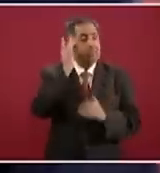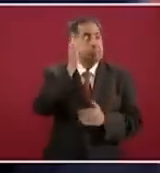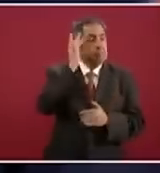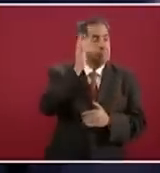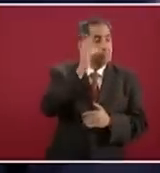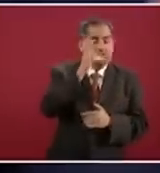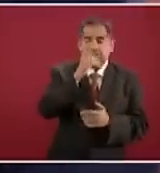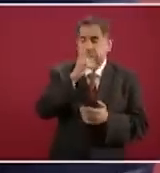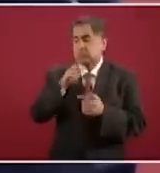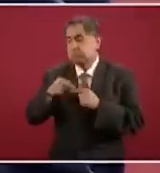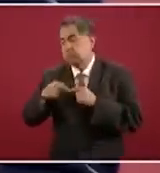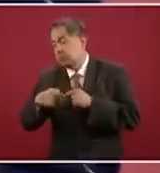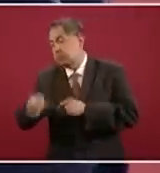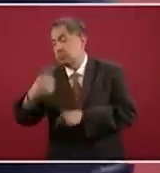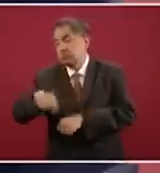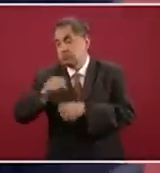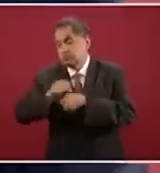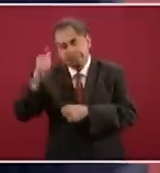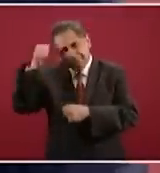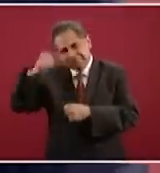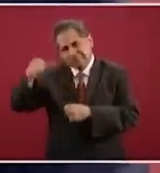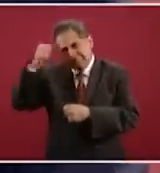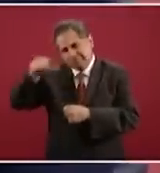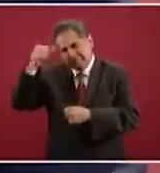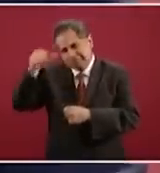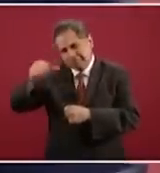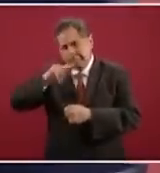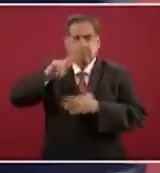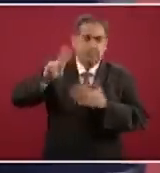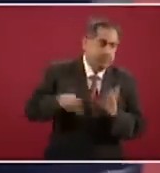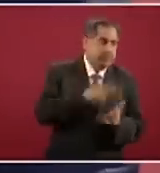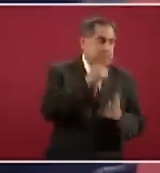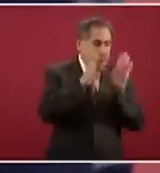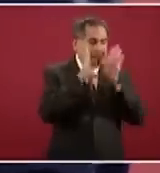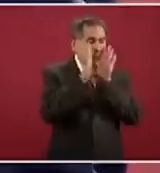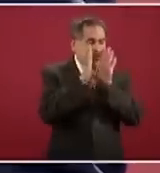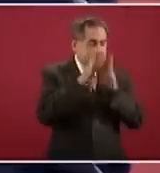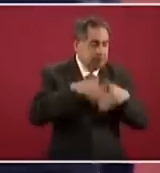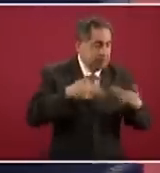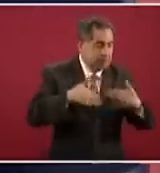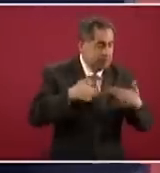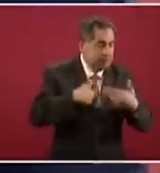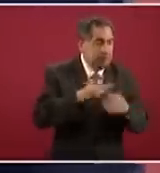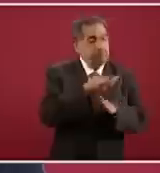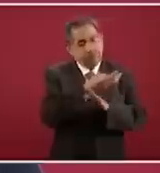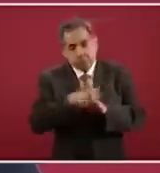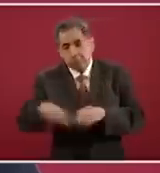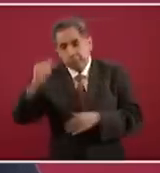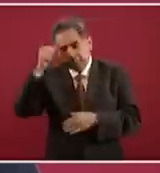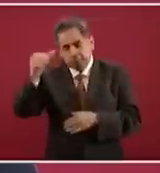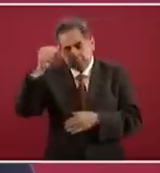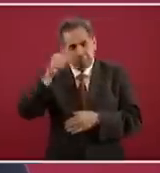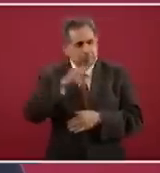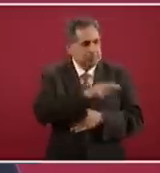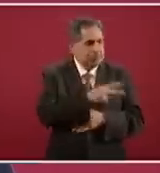y pecar toda la semana y volver otra vez a confesarse. Y esa